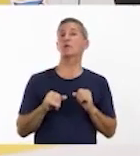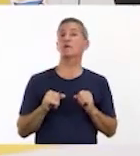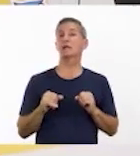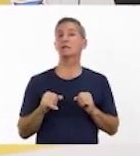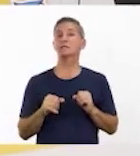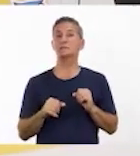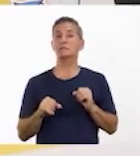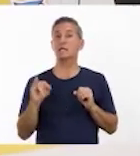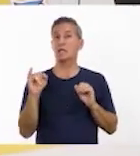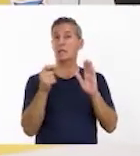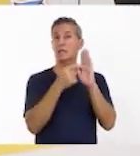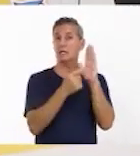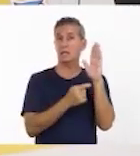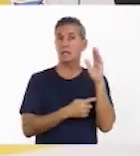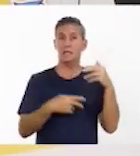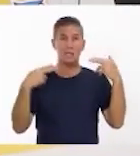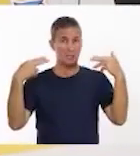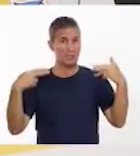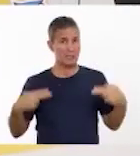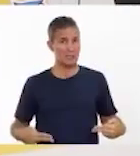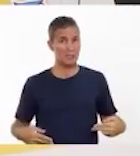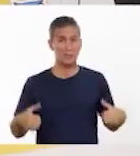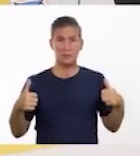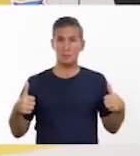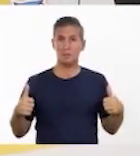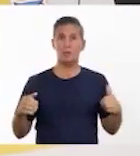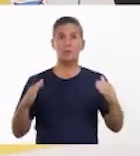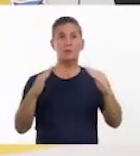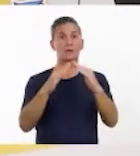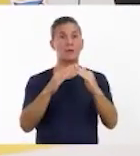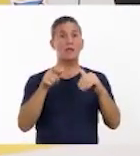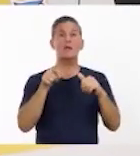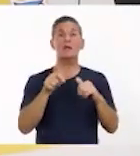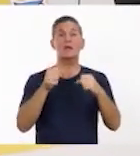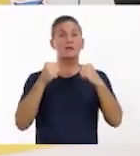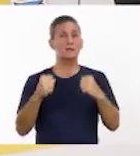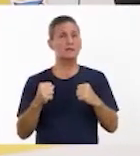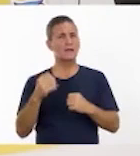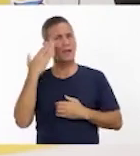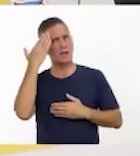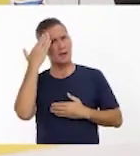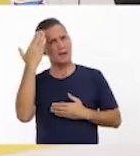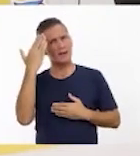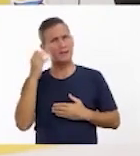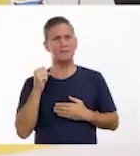están dando, mantener una buena higiene, no salir de casa y